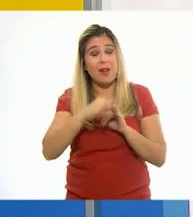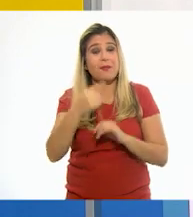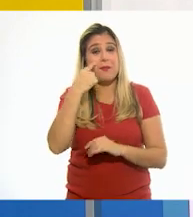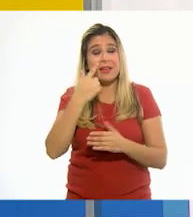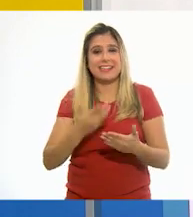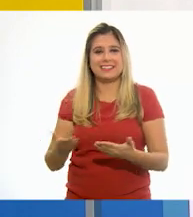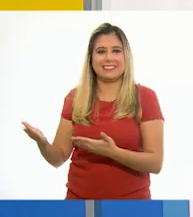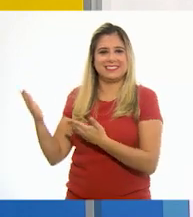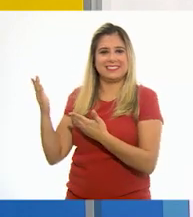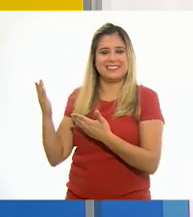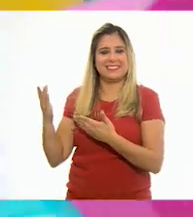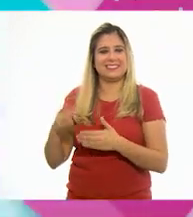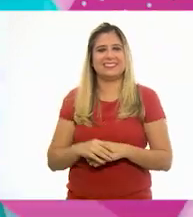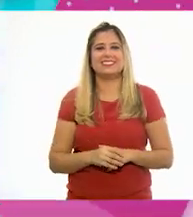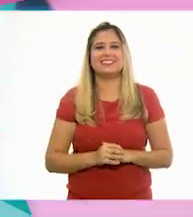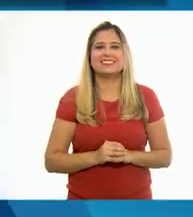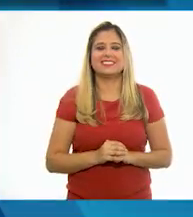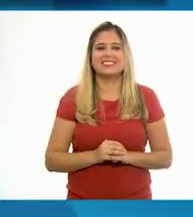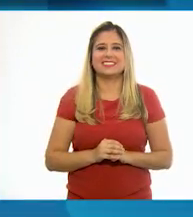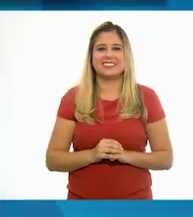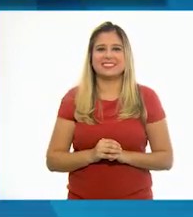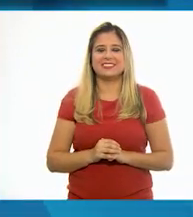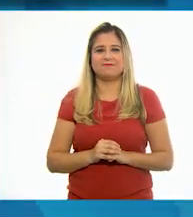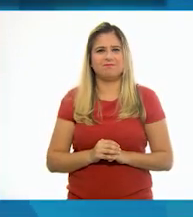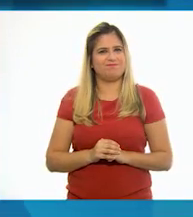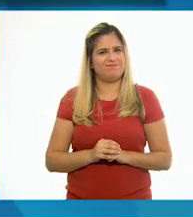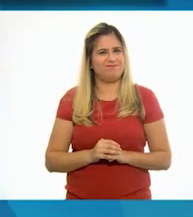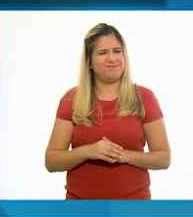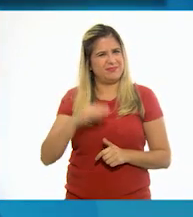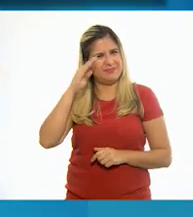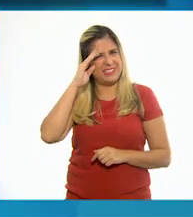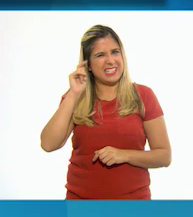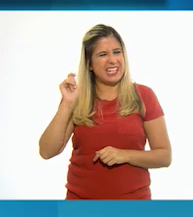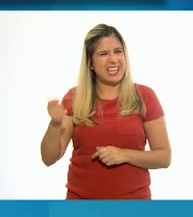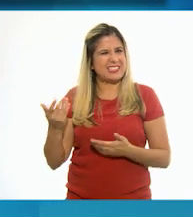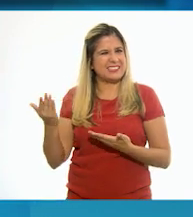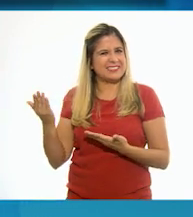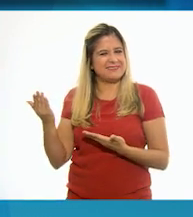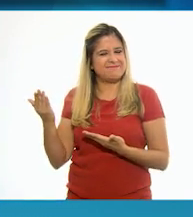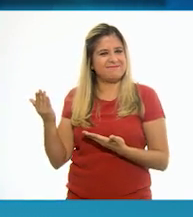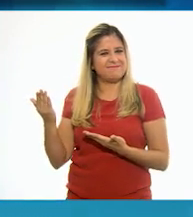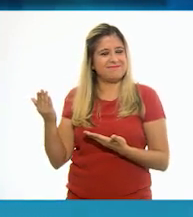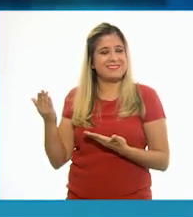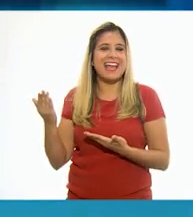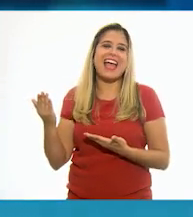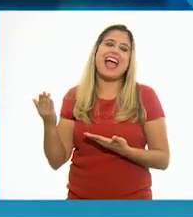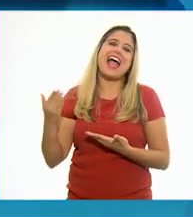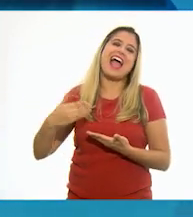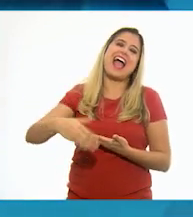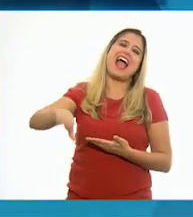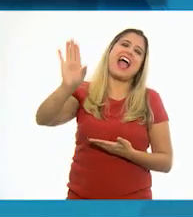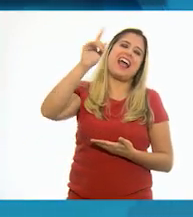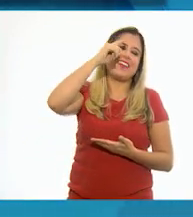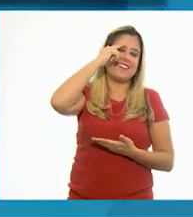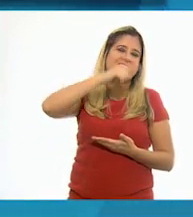atención. A ver. ¿Quién sabe cuál es? Ah, bueno, este sí está bien